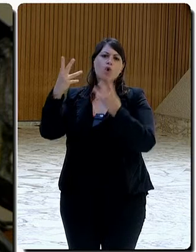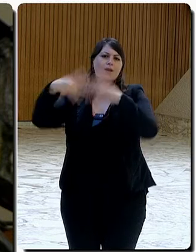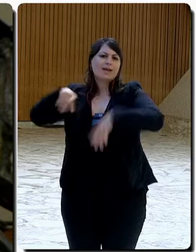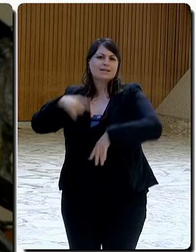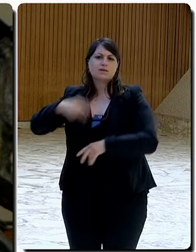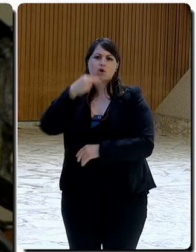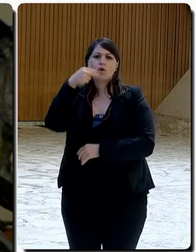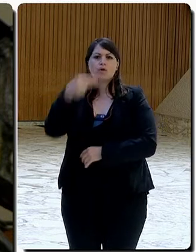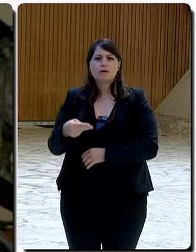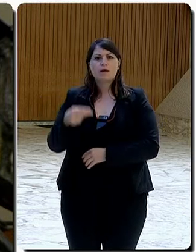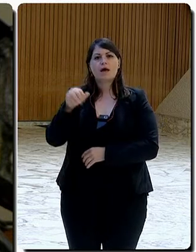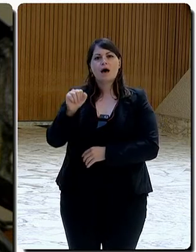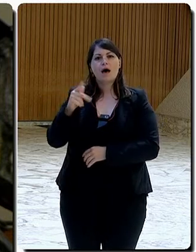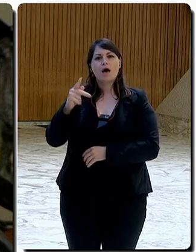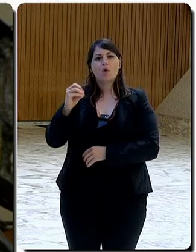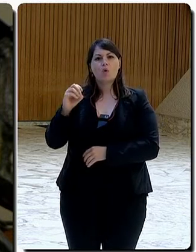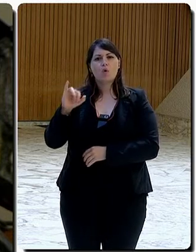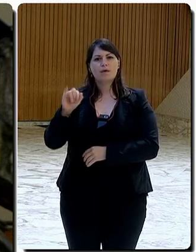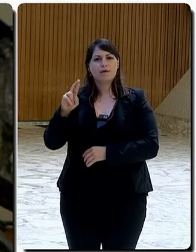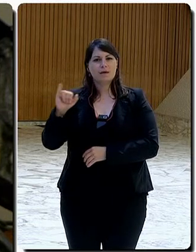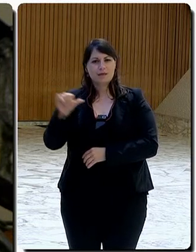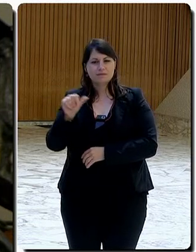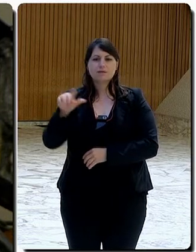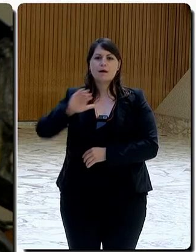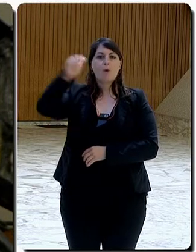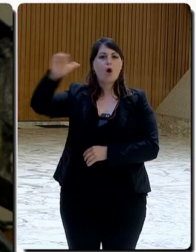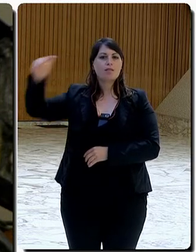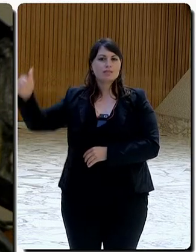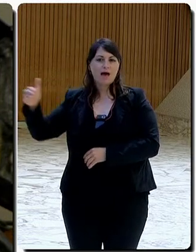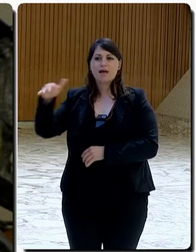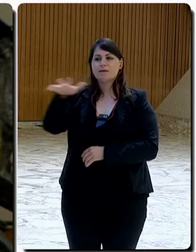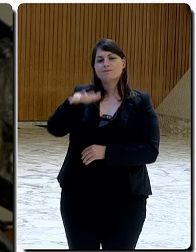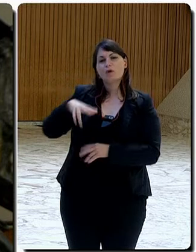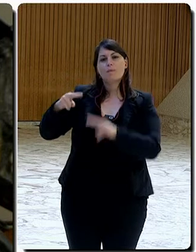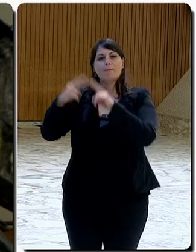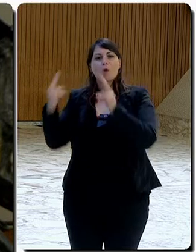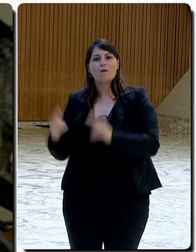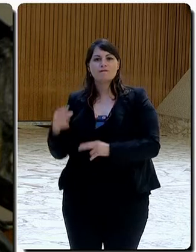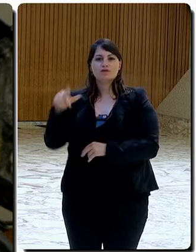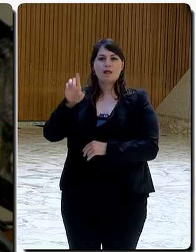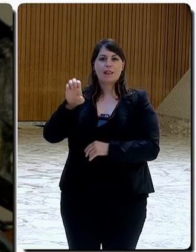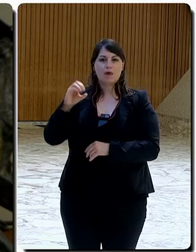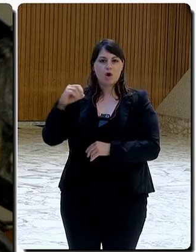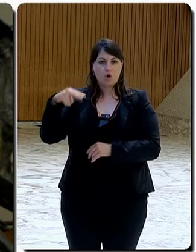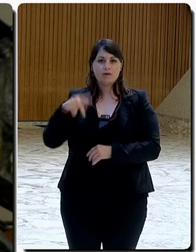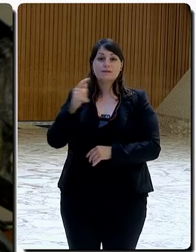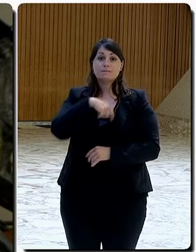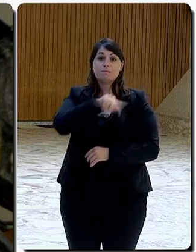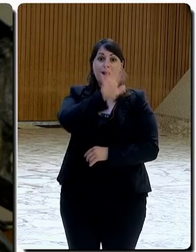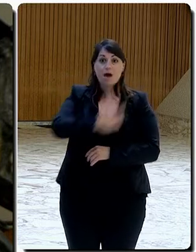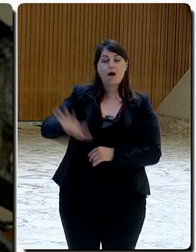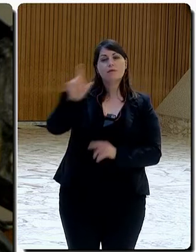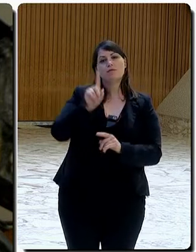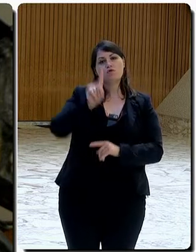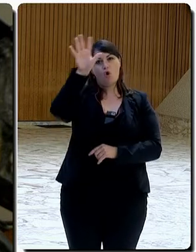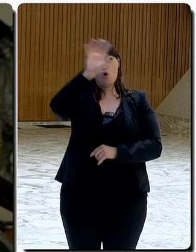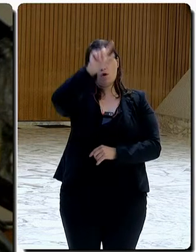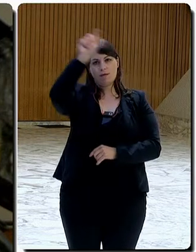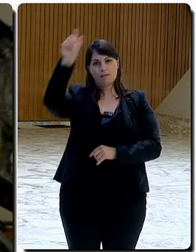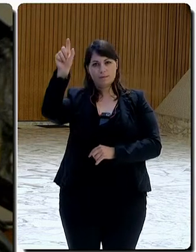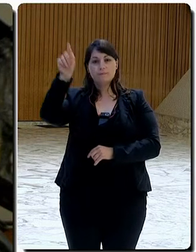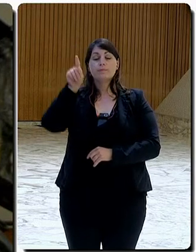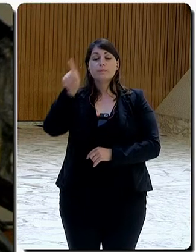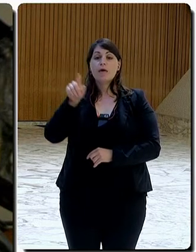la provincia de León, en el norte de España. Dejó a sus hijos, su trabajo, a